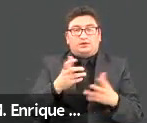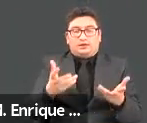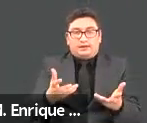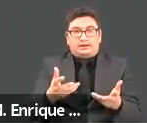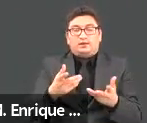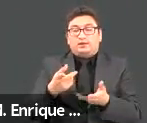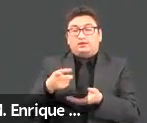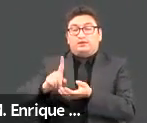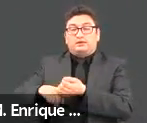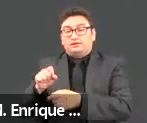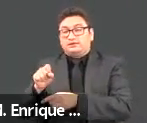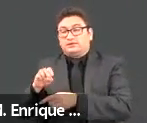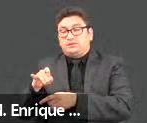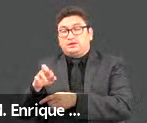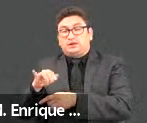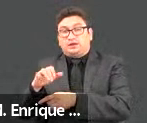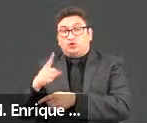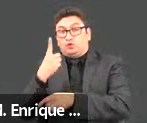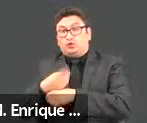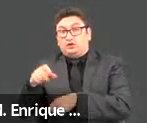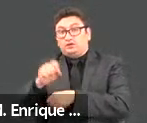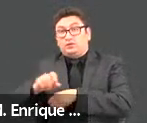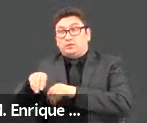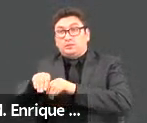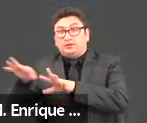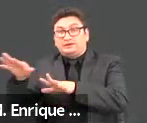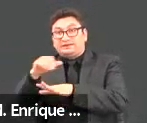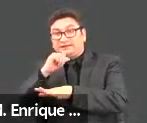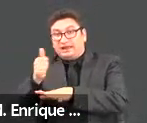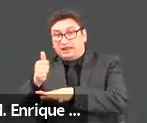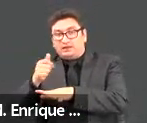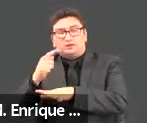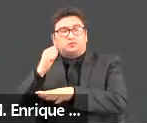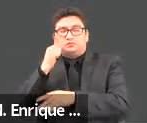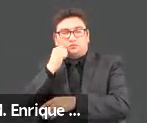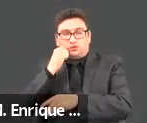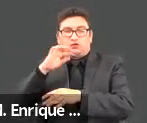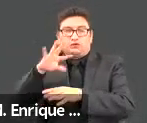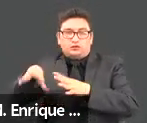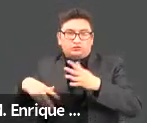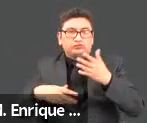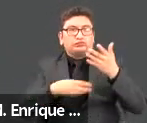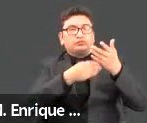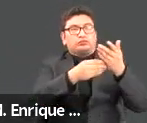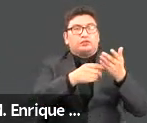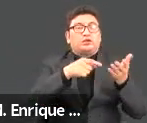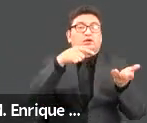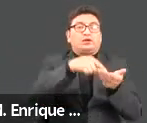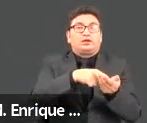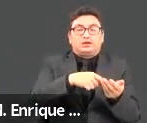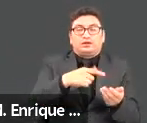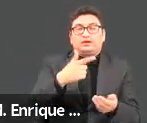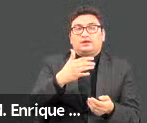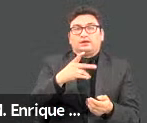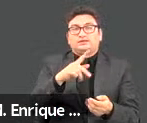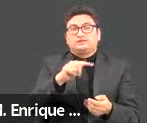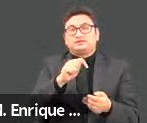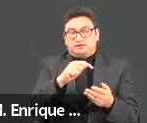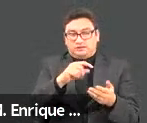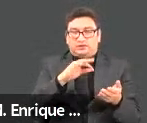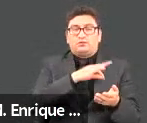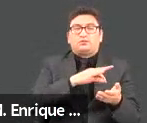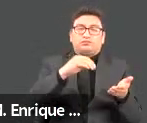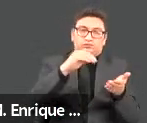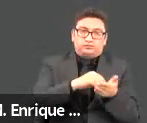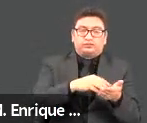su apartado semanal y por lo tanto se llegan a publicar exclusivamente en la